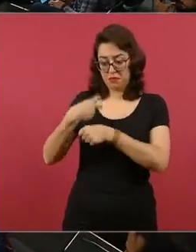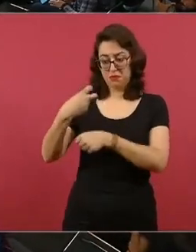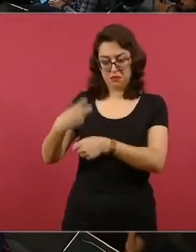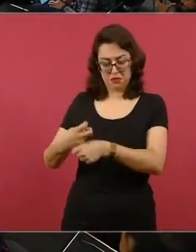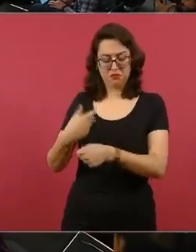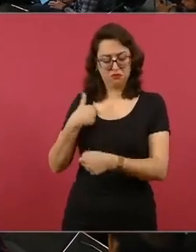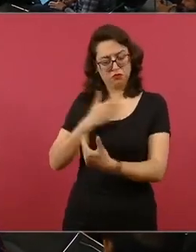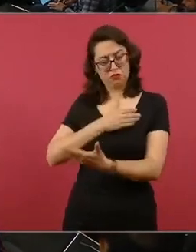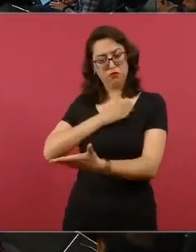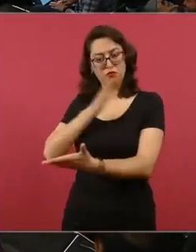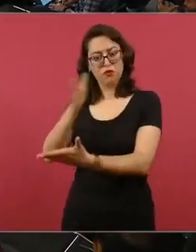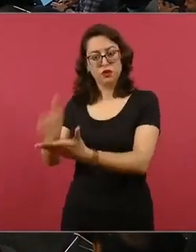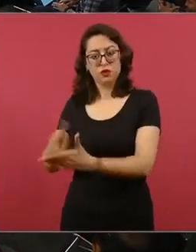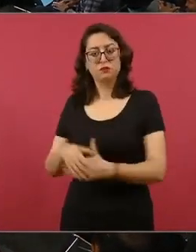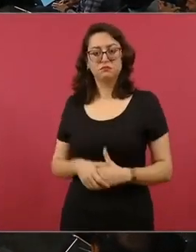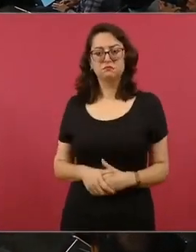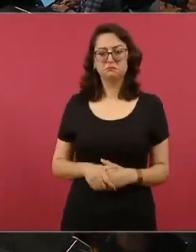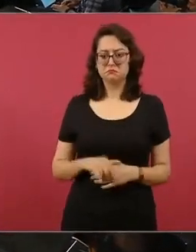Eso sí.